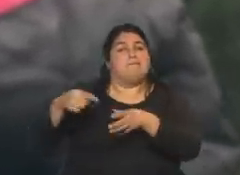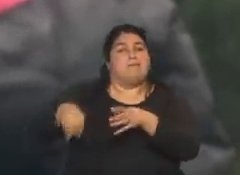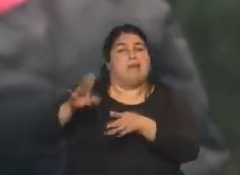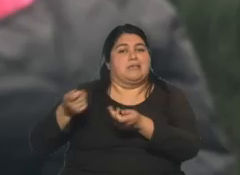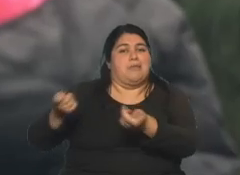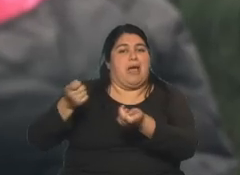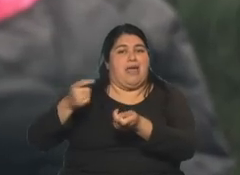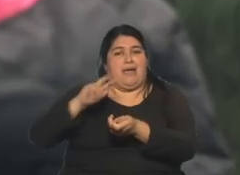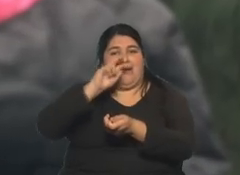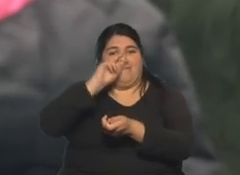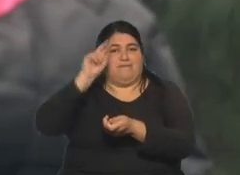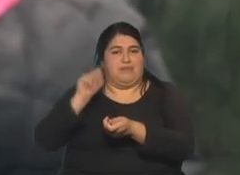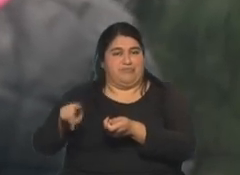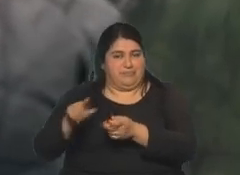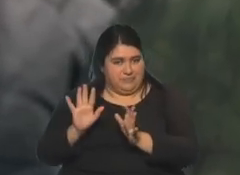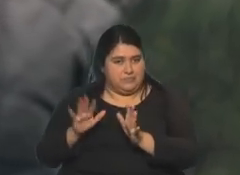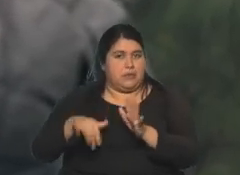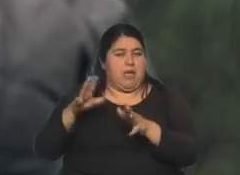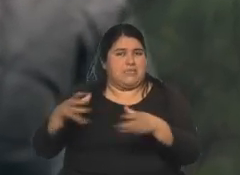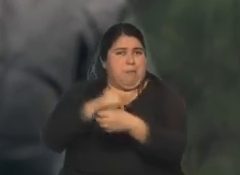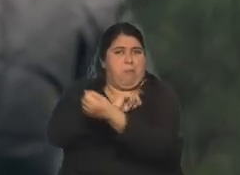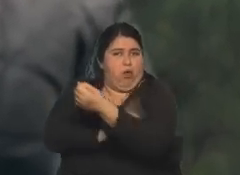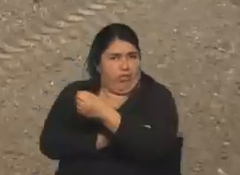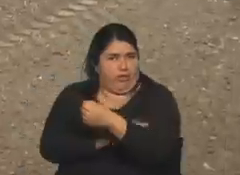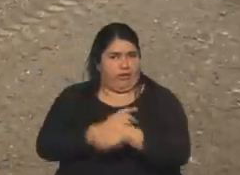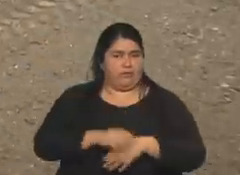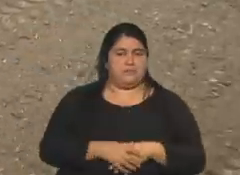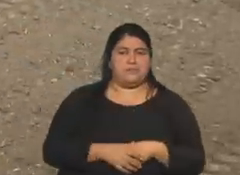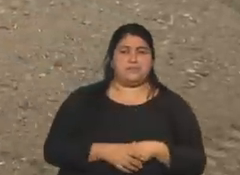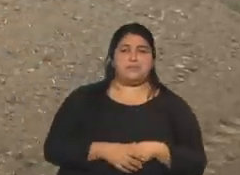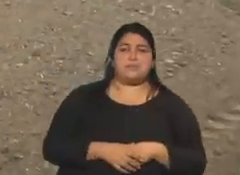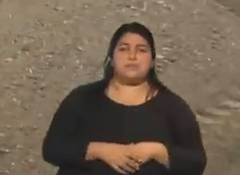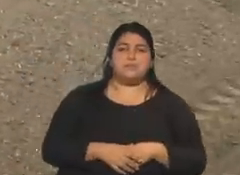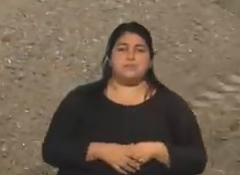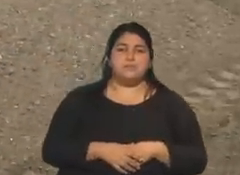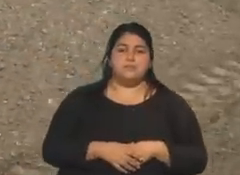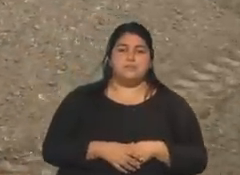más fuerte, más sólida y con más poder que nunca.